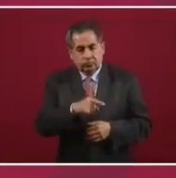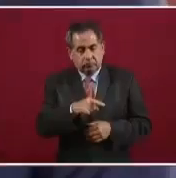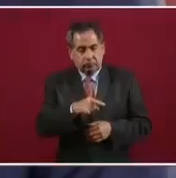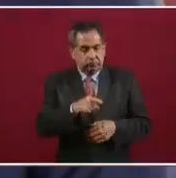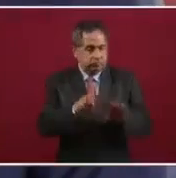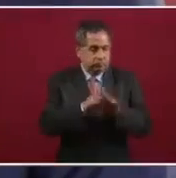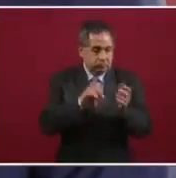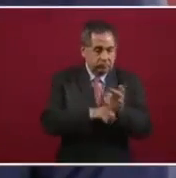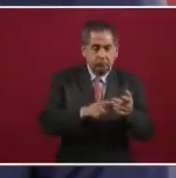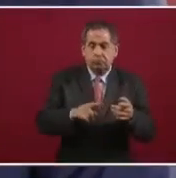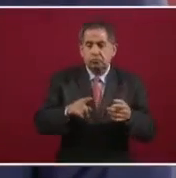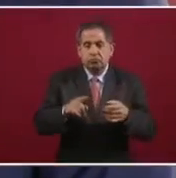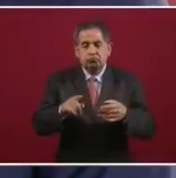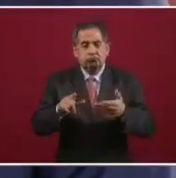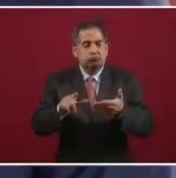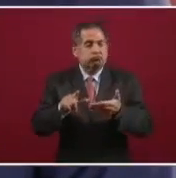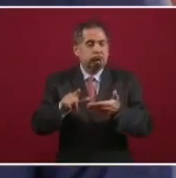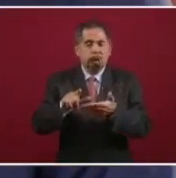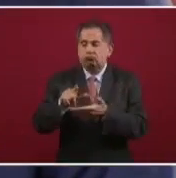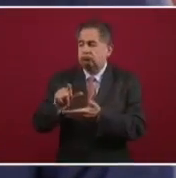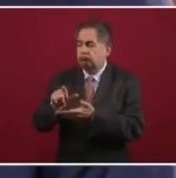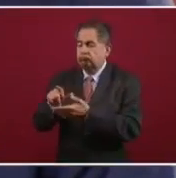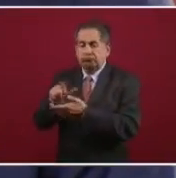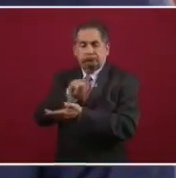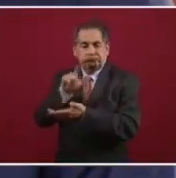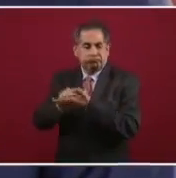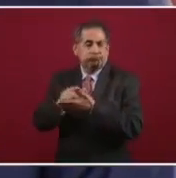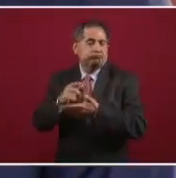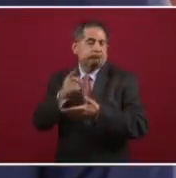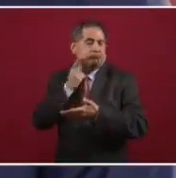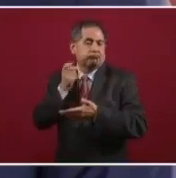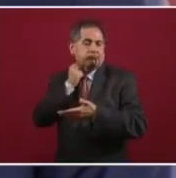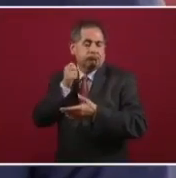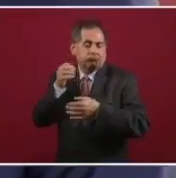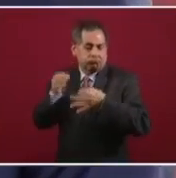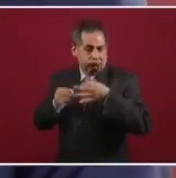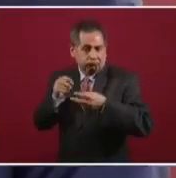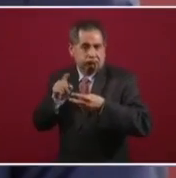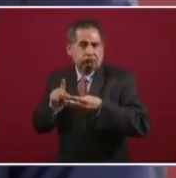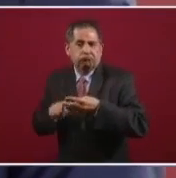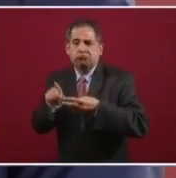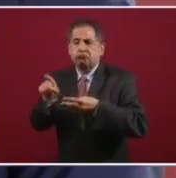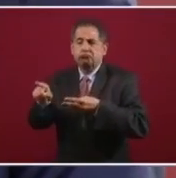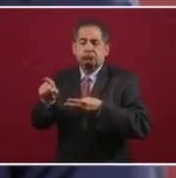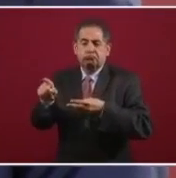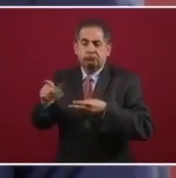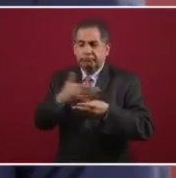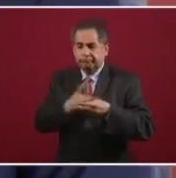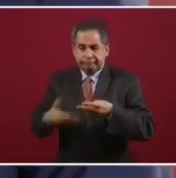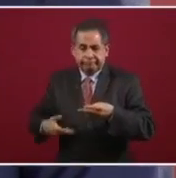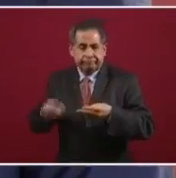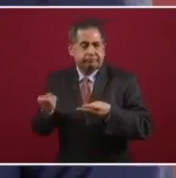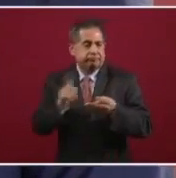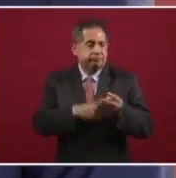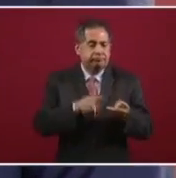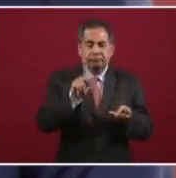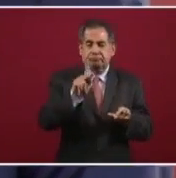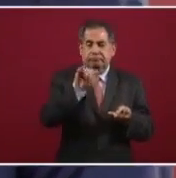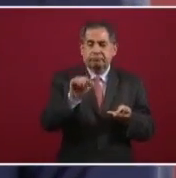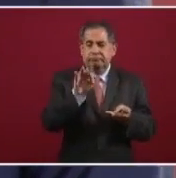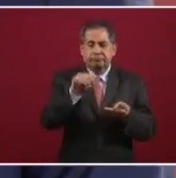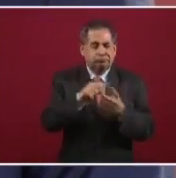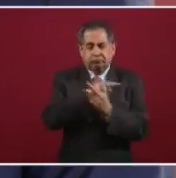sea poder legislativo, poder judicial,